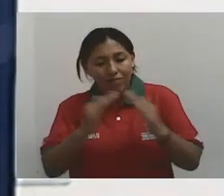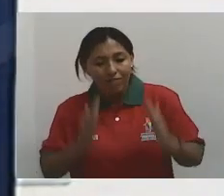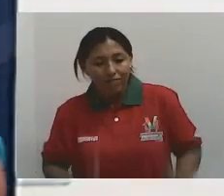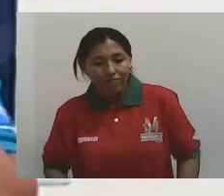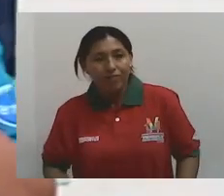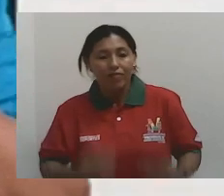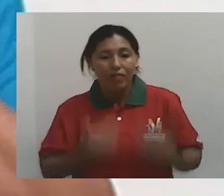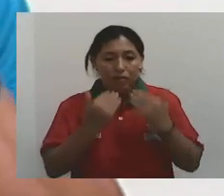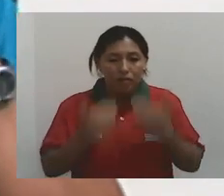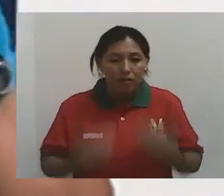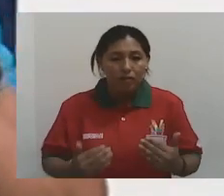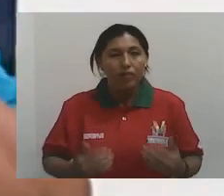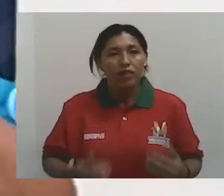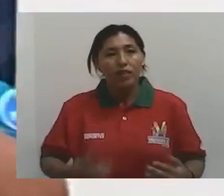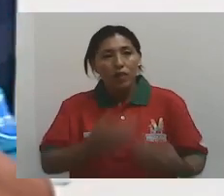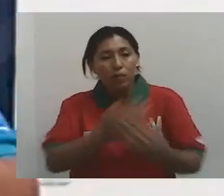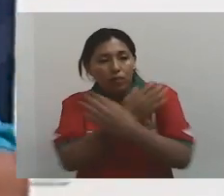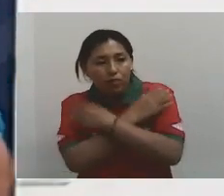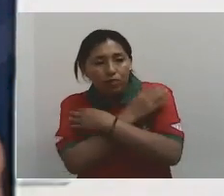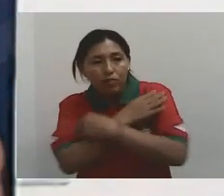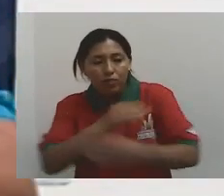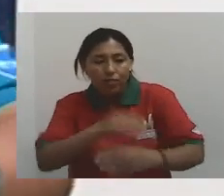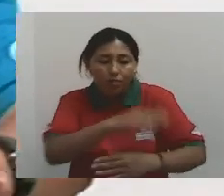todos y un saludo a todo el país.